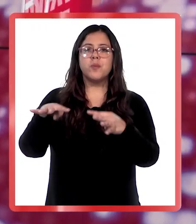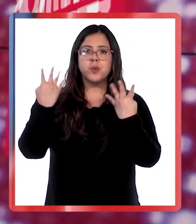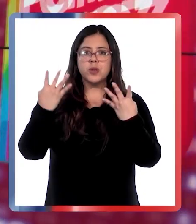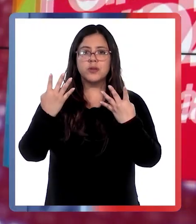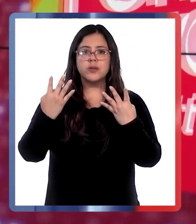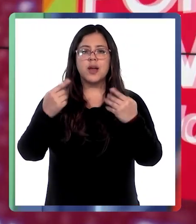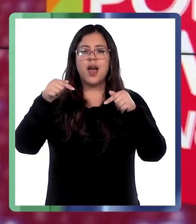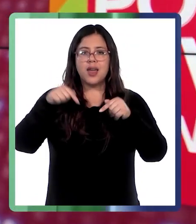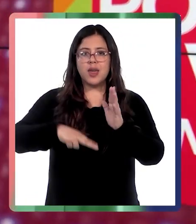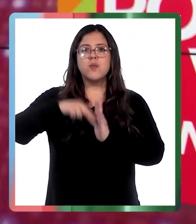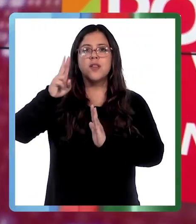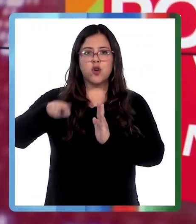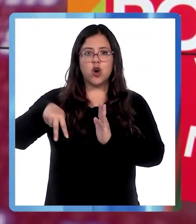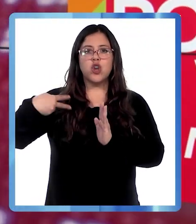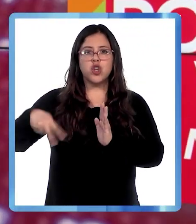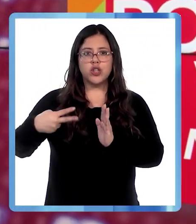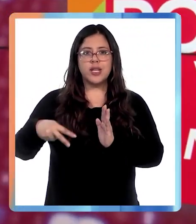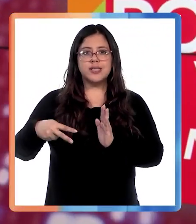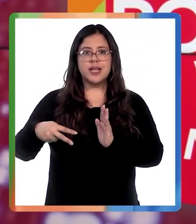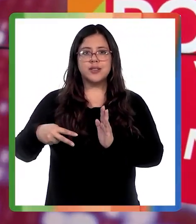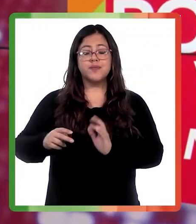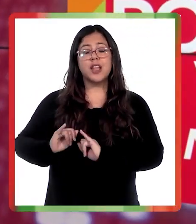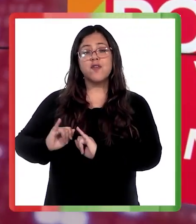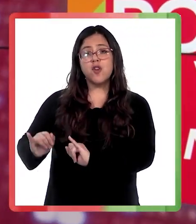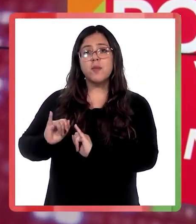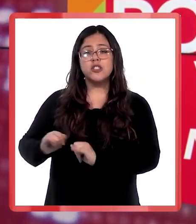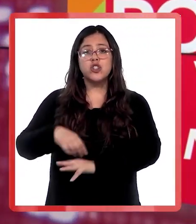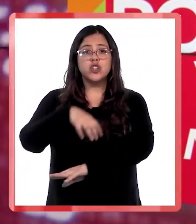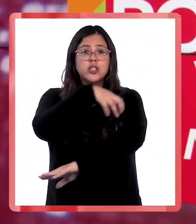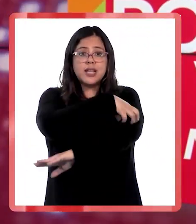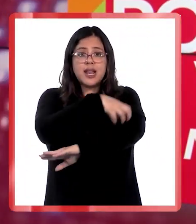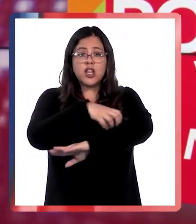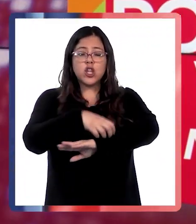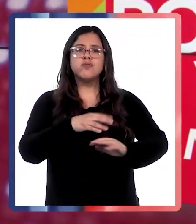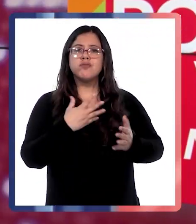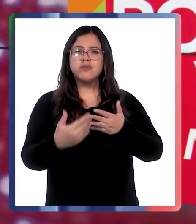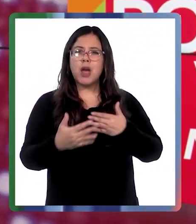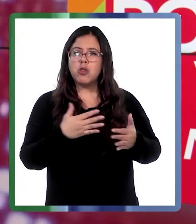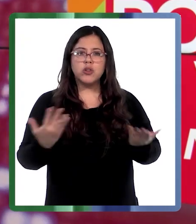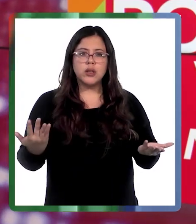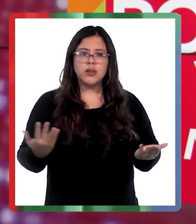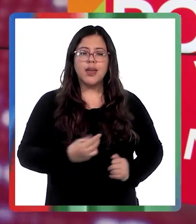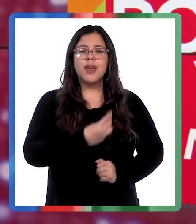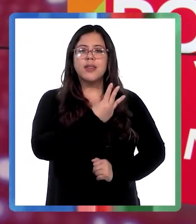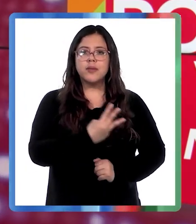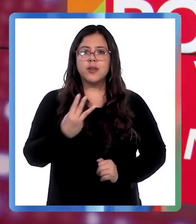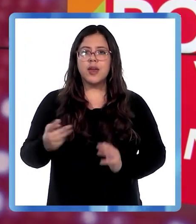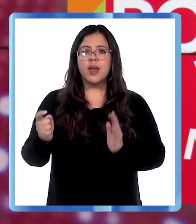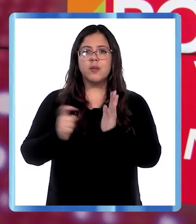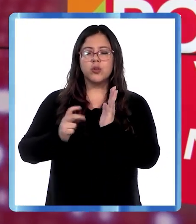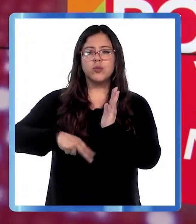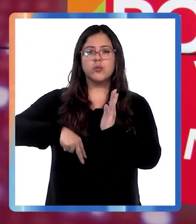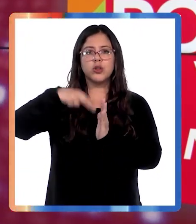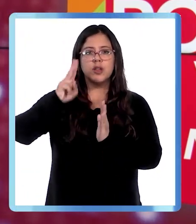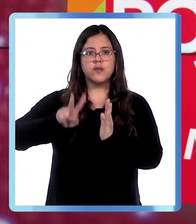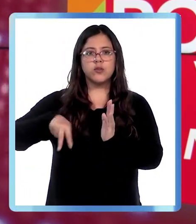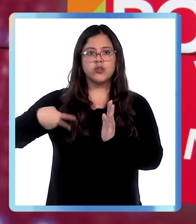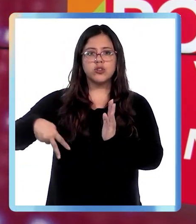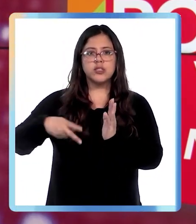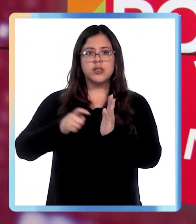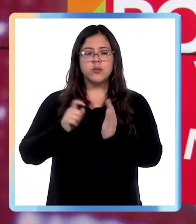acompañarnos en una nueva edición de portavoz noticias la información de las regiones la pueden encontrar a través de nuestra página web